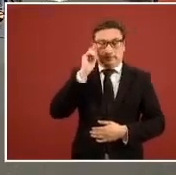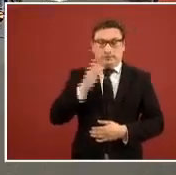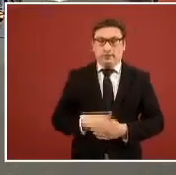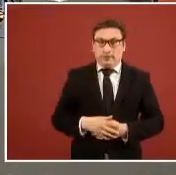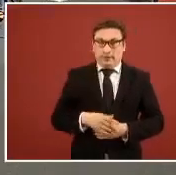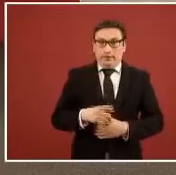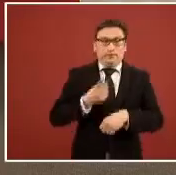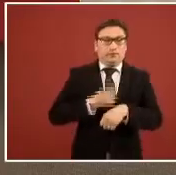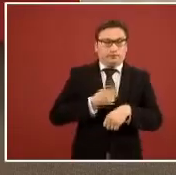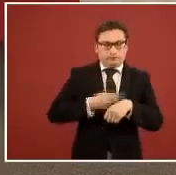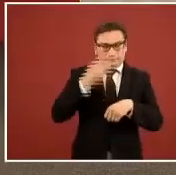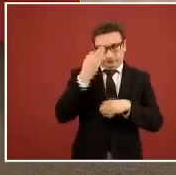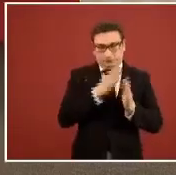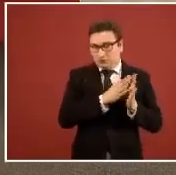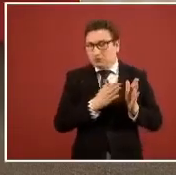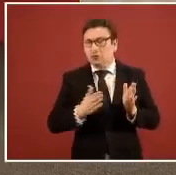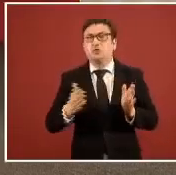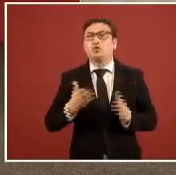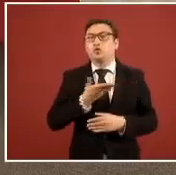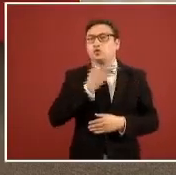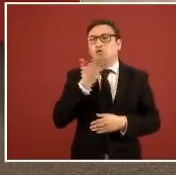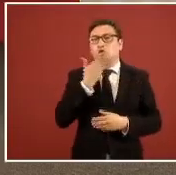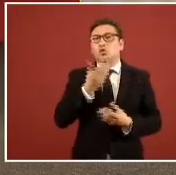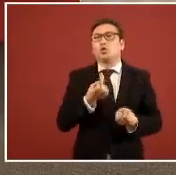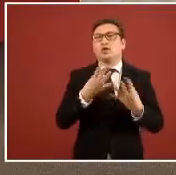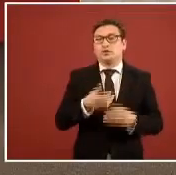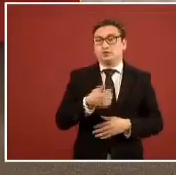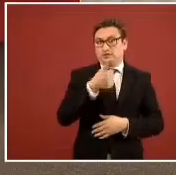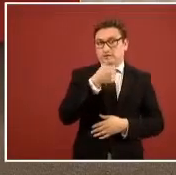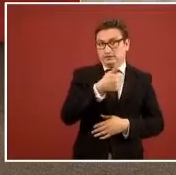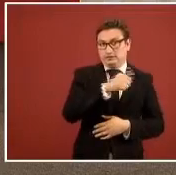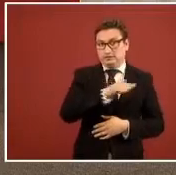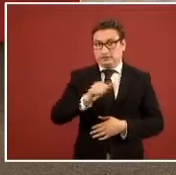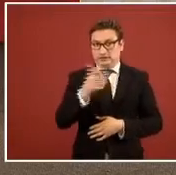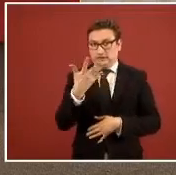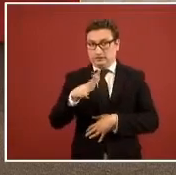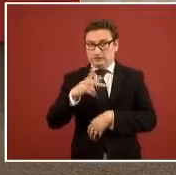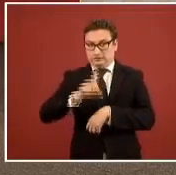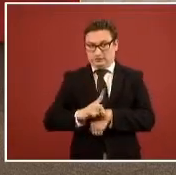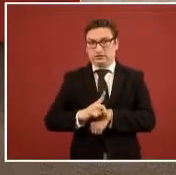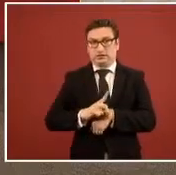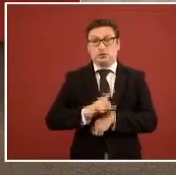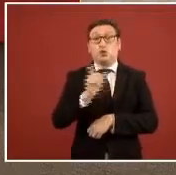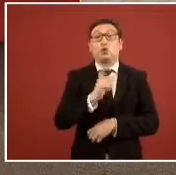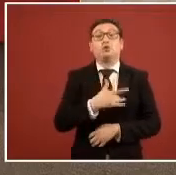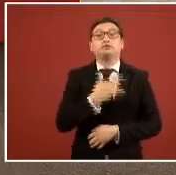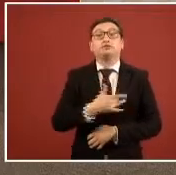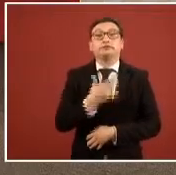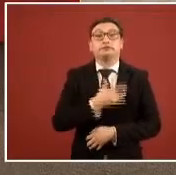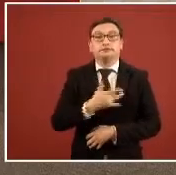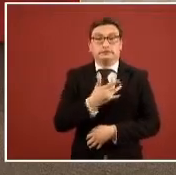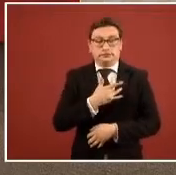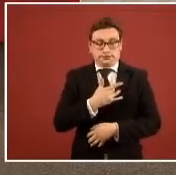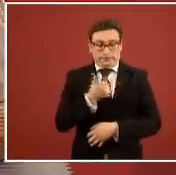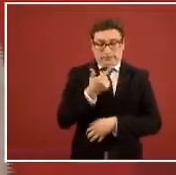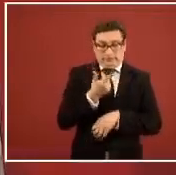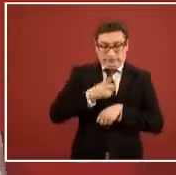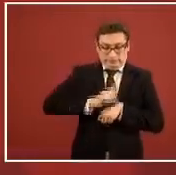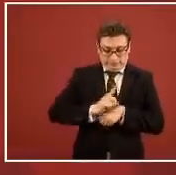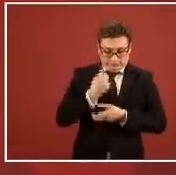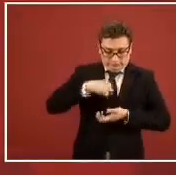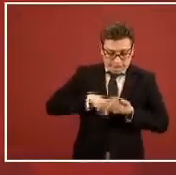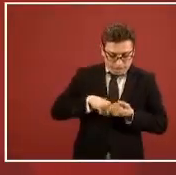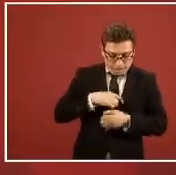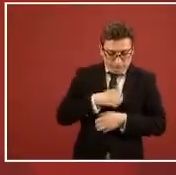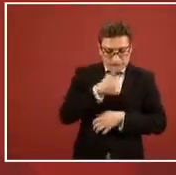enfermedad dura generalmente de 6 a 10 días, el periodo sintomático. Se incuba 7 días, dura